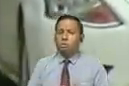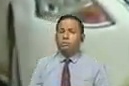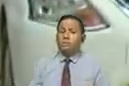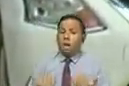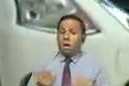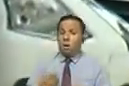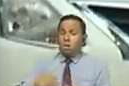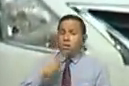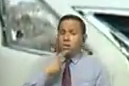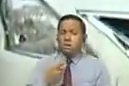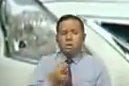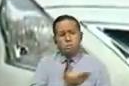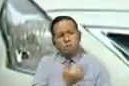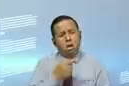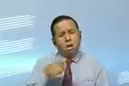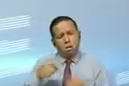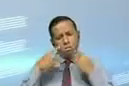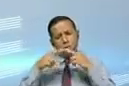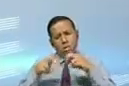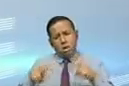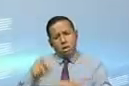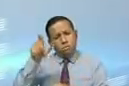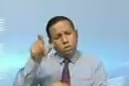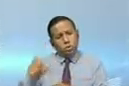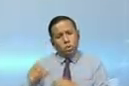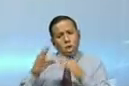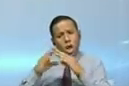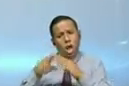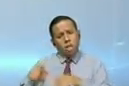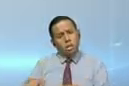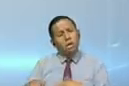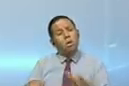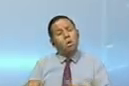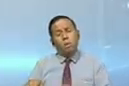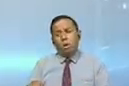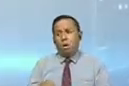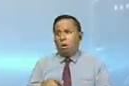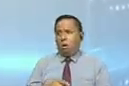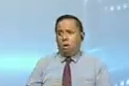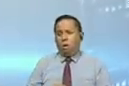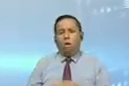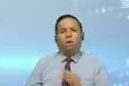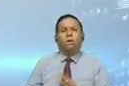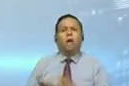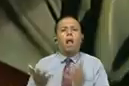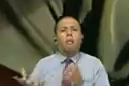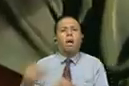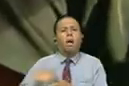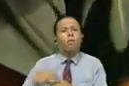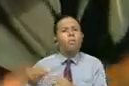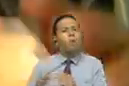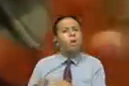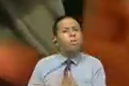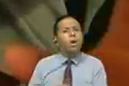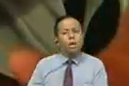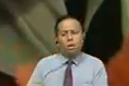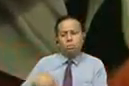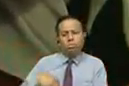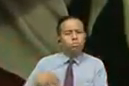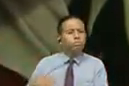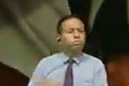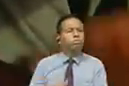investiguen a las personas que los contrató y a quien trataba de llevar los cuerpos a otro lugar, a un desconocido. Ese dueño de esa